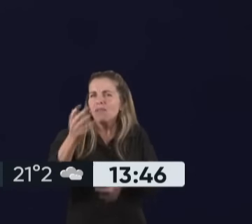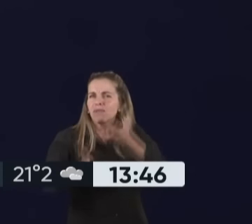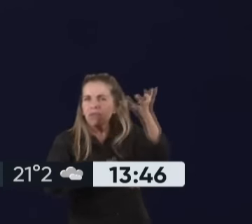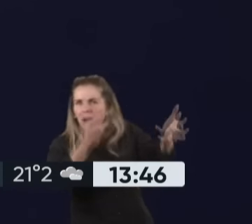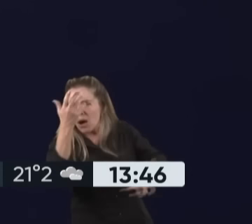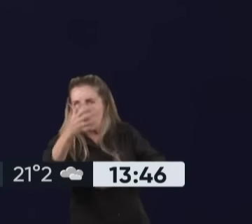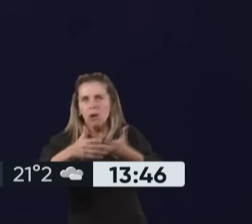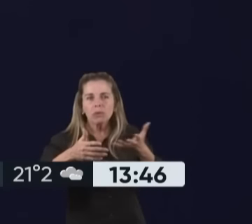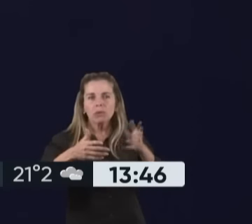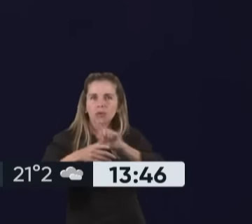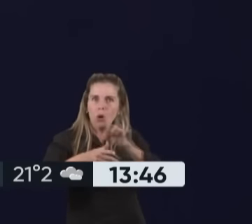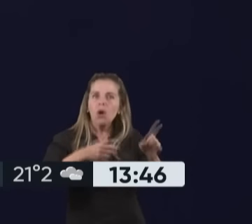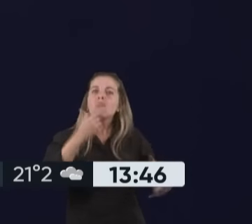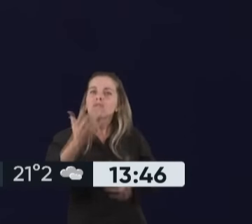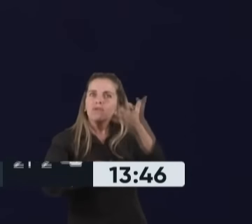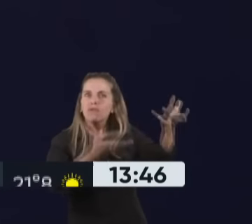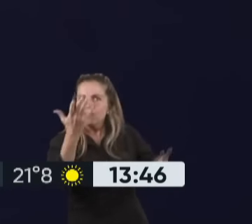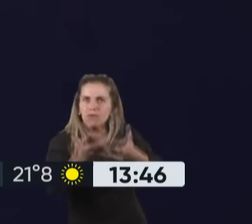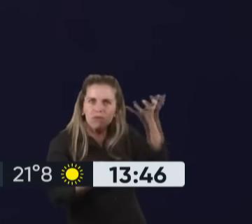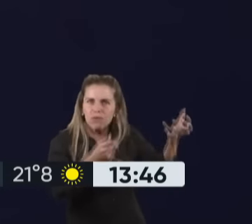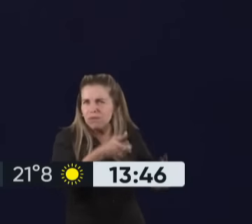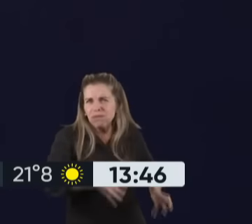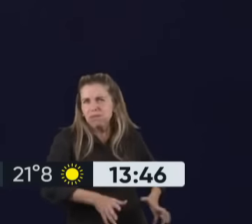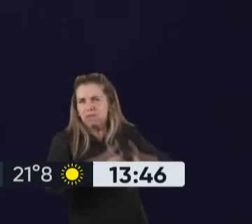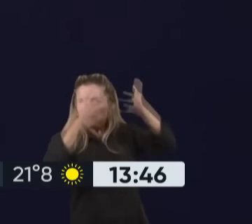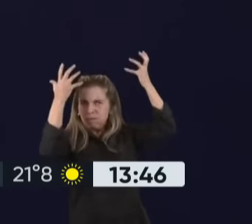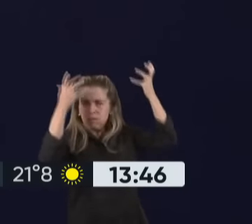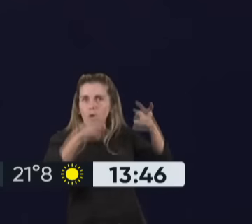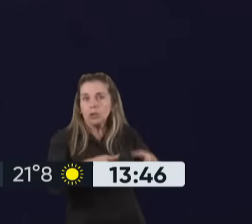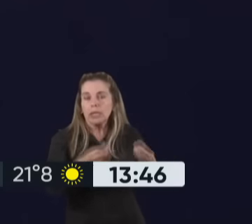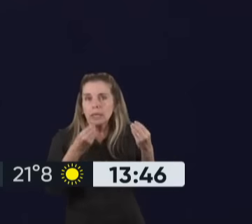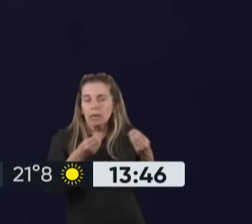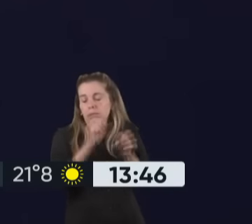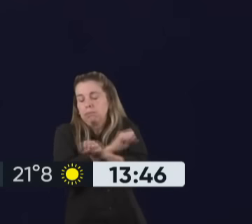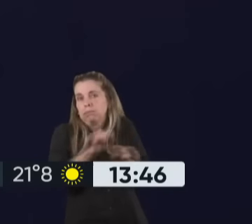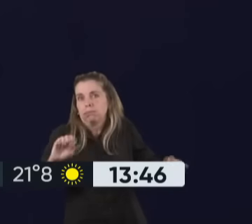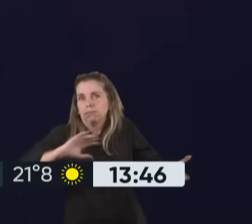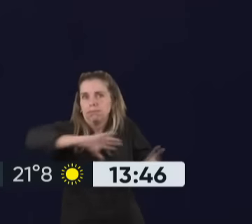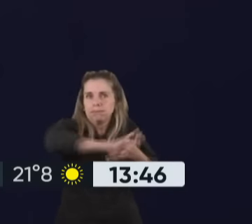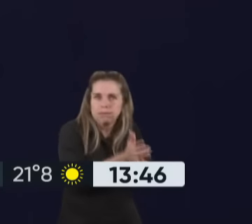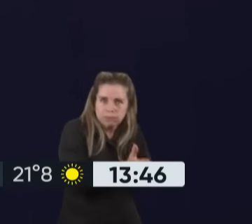fuego, que entró tan rápido